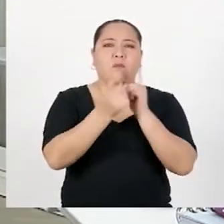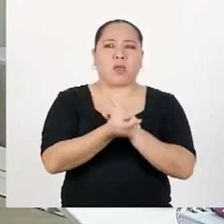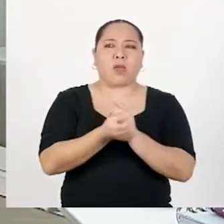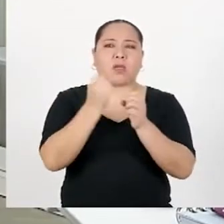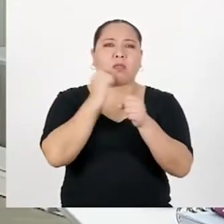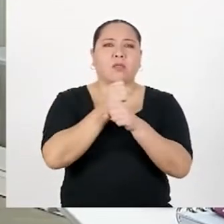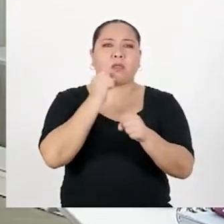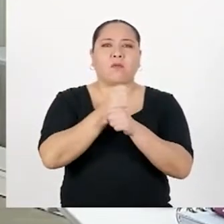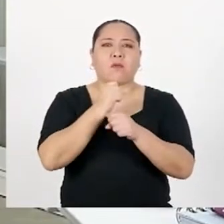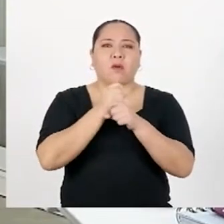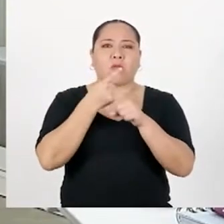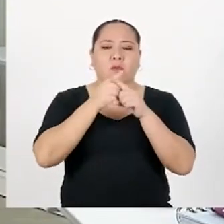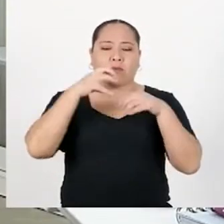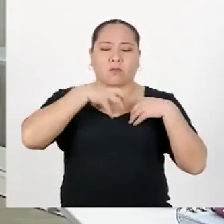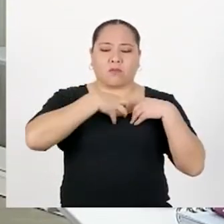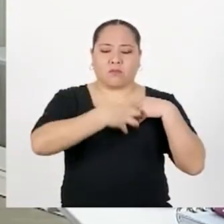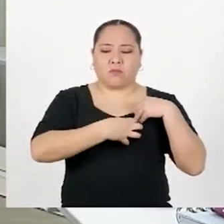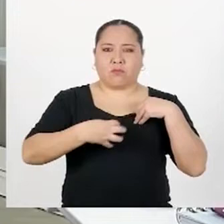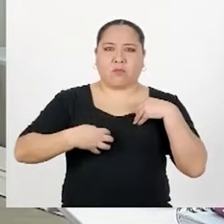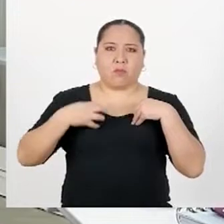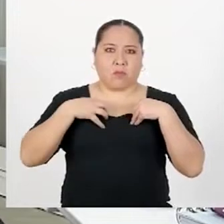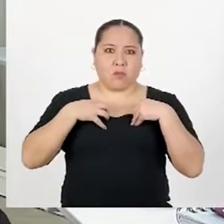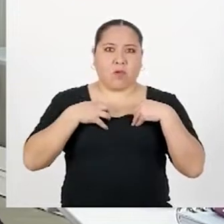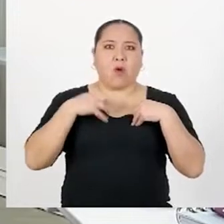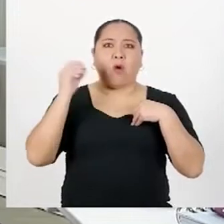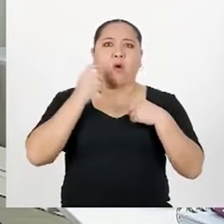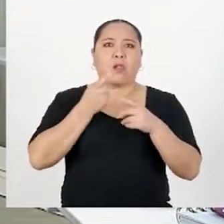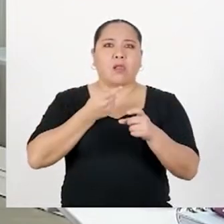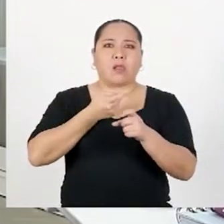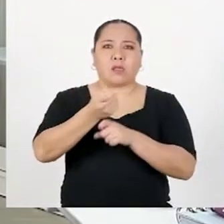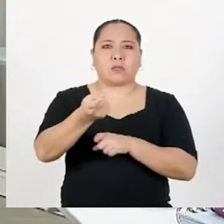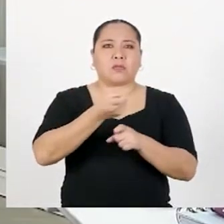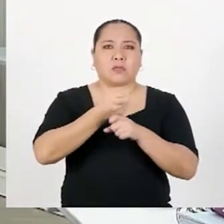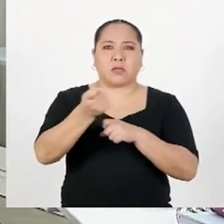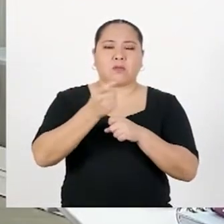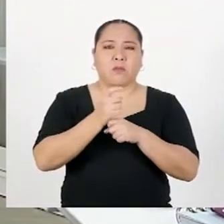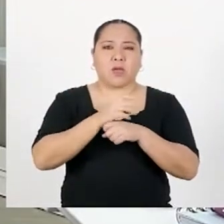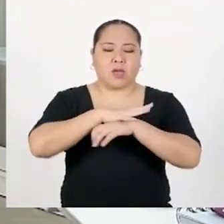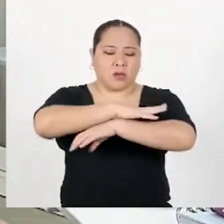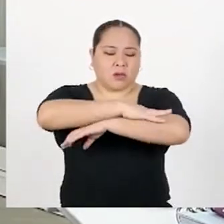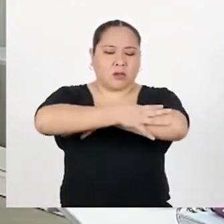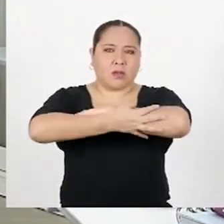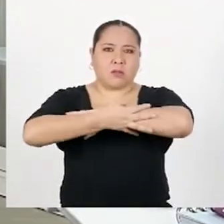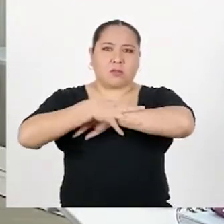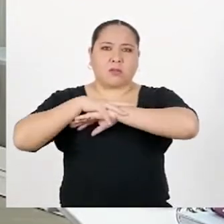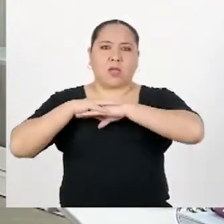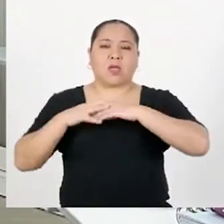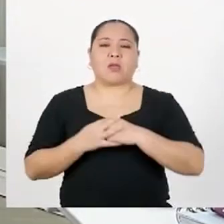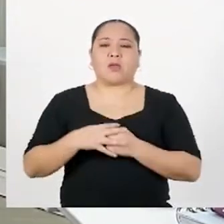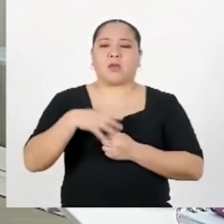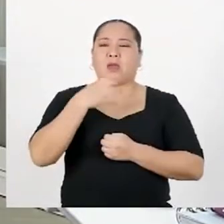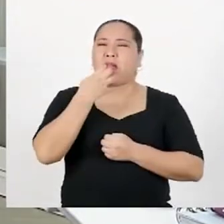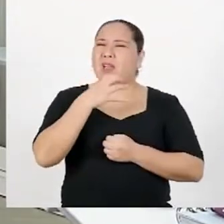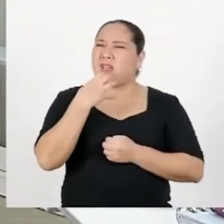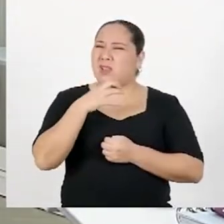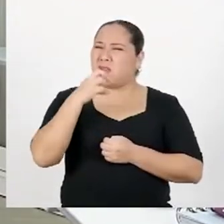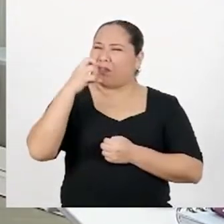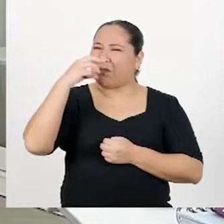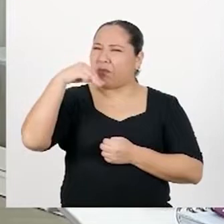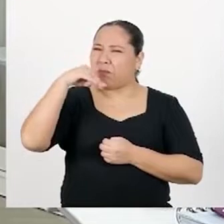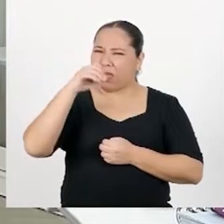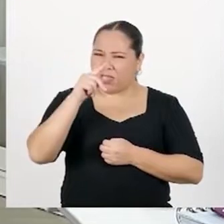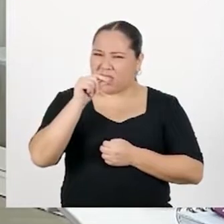la función de los órganos o provocar daños en los tejidos. ¿Calor